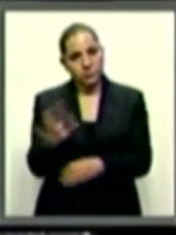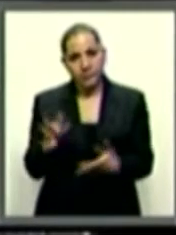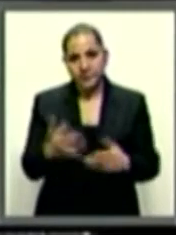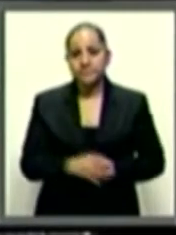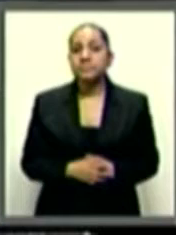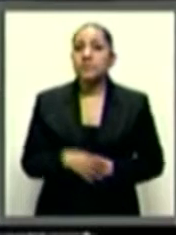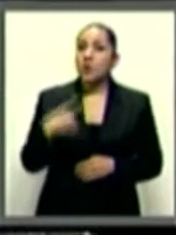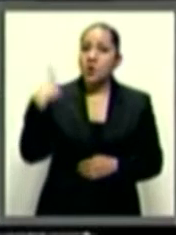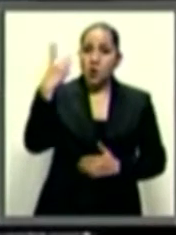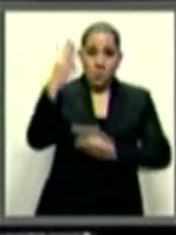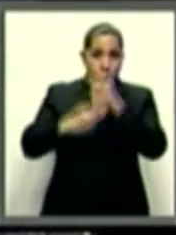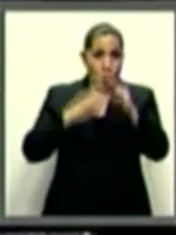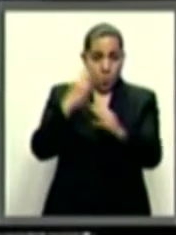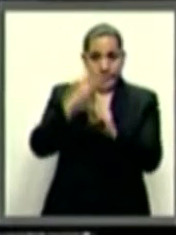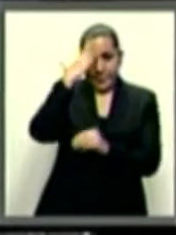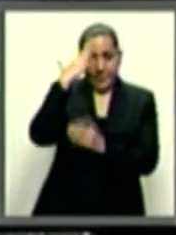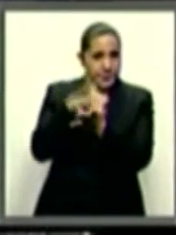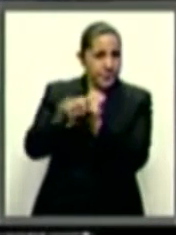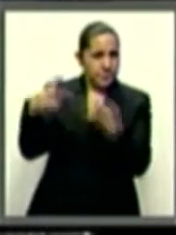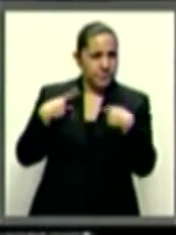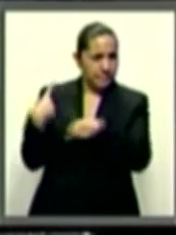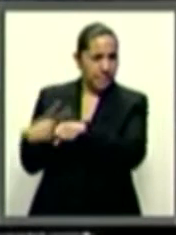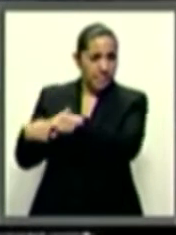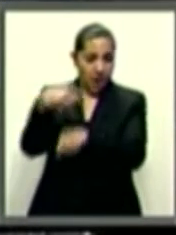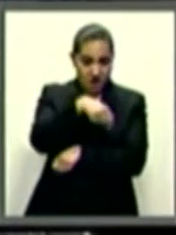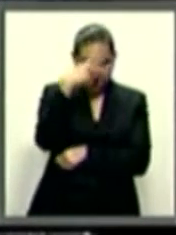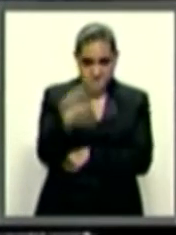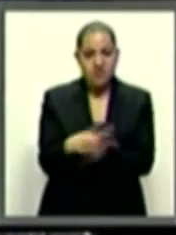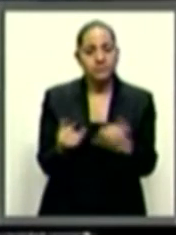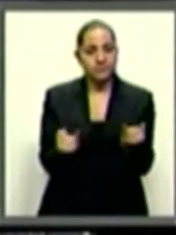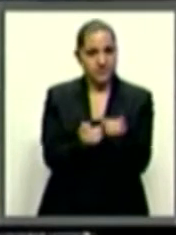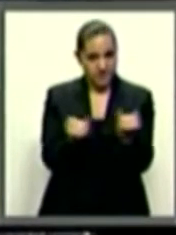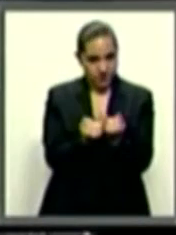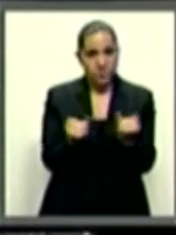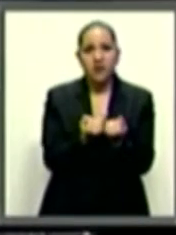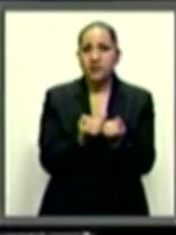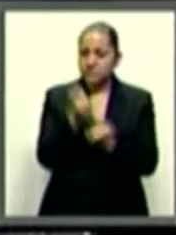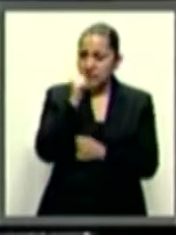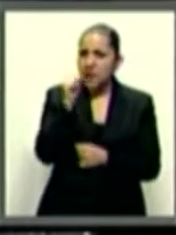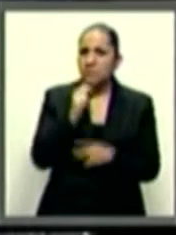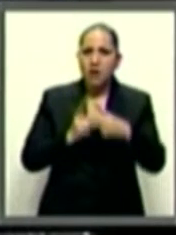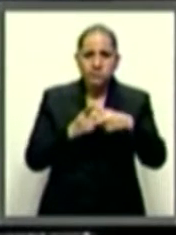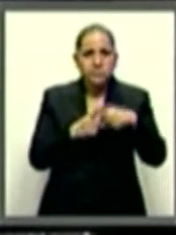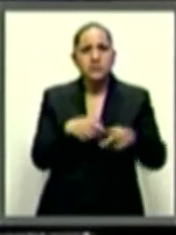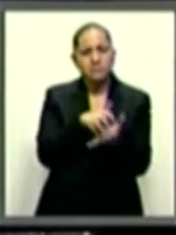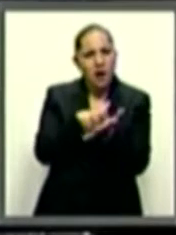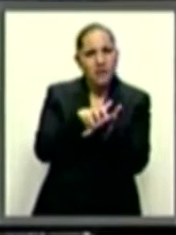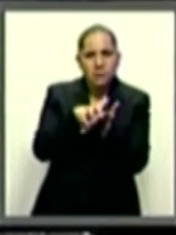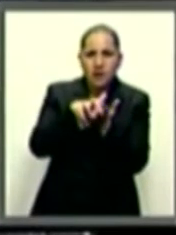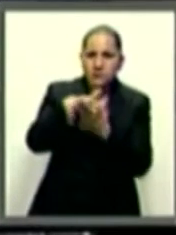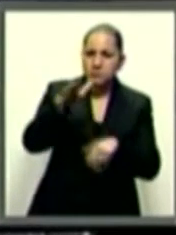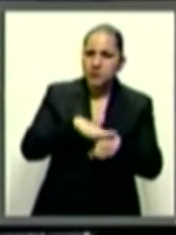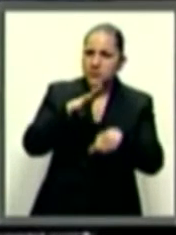mundial, en México también. El número de personas con este padecimiento aumenta de manera alarmante. Debemos